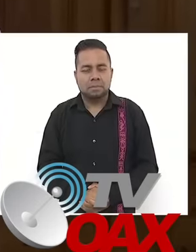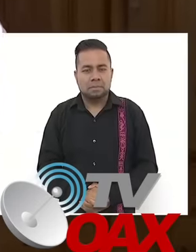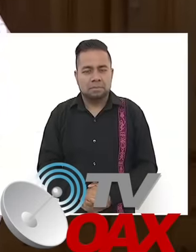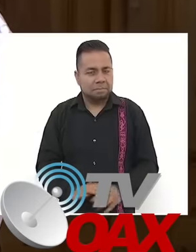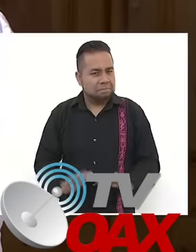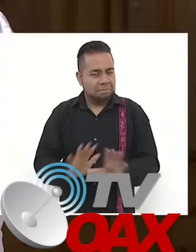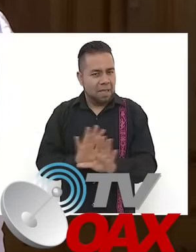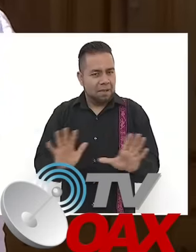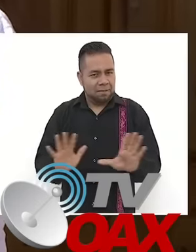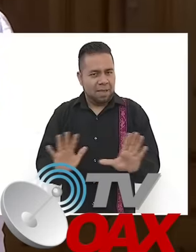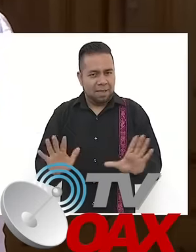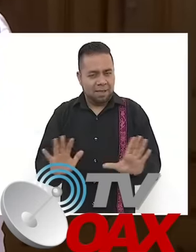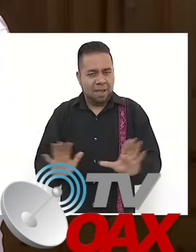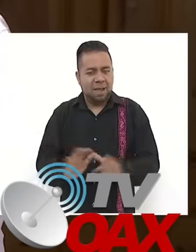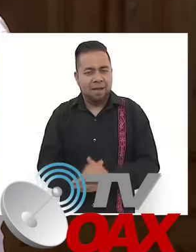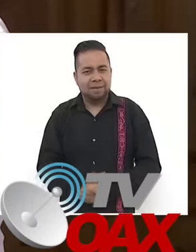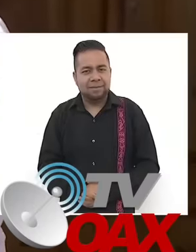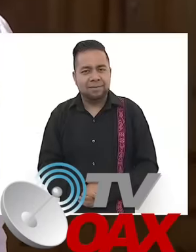Ya,